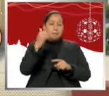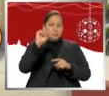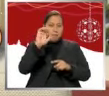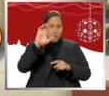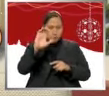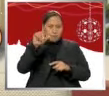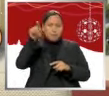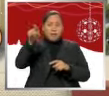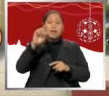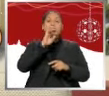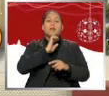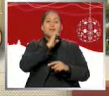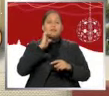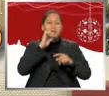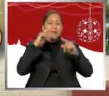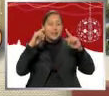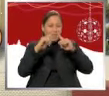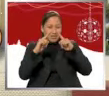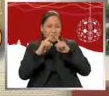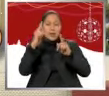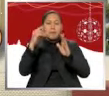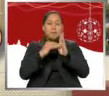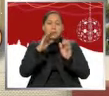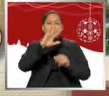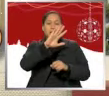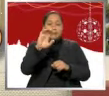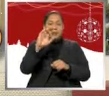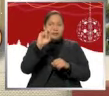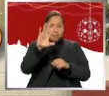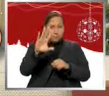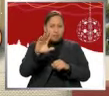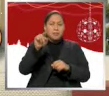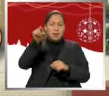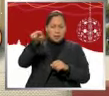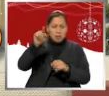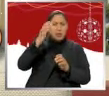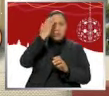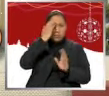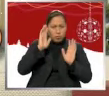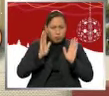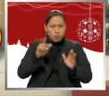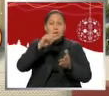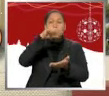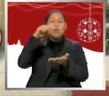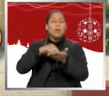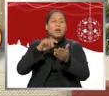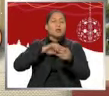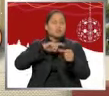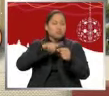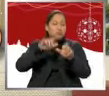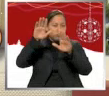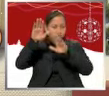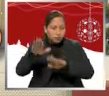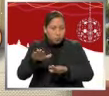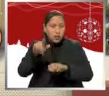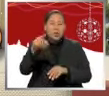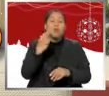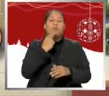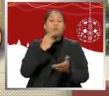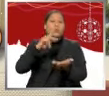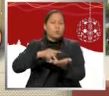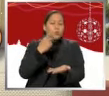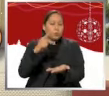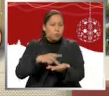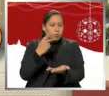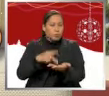aproximadamente a partir de 1535. O sea, ya se sabe de su existencia y era un lugar muy venerado y muy utilizado de